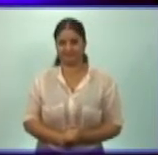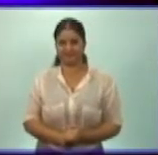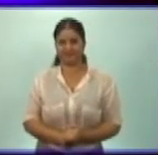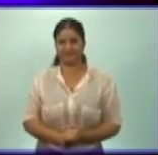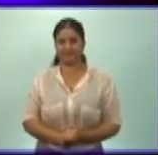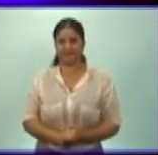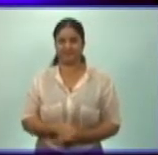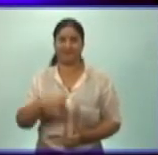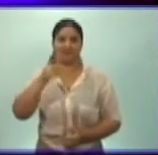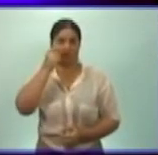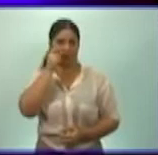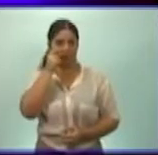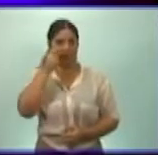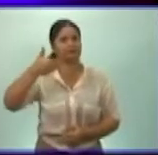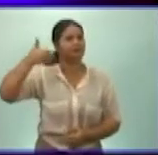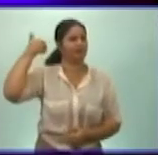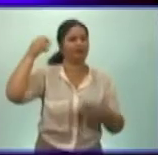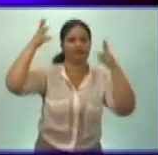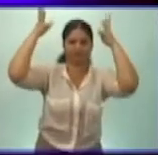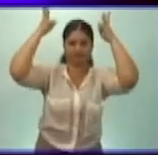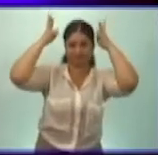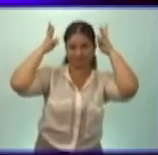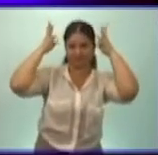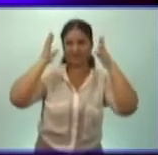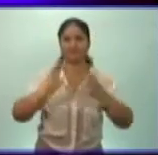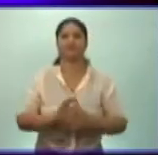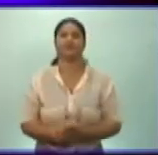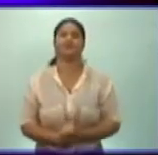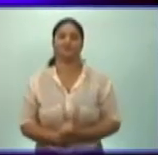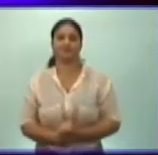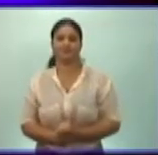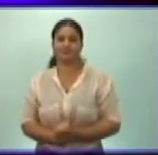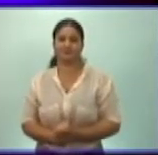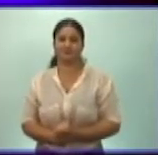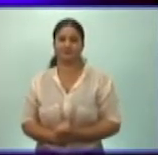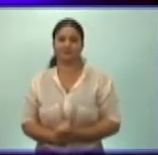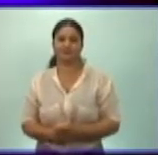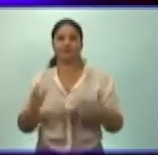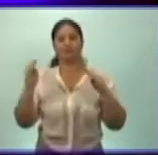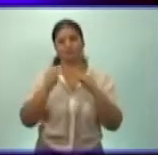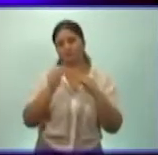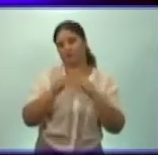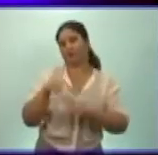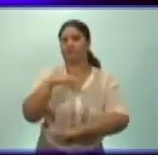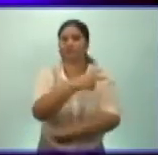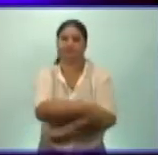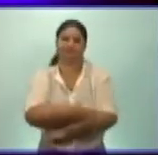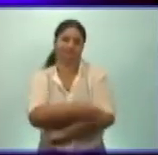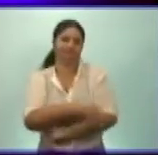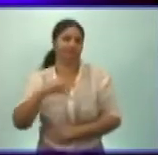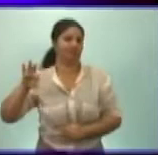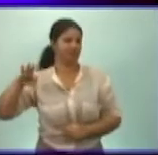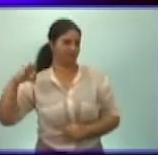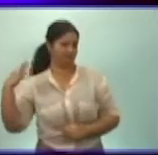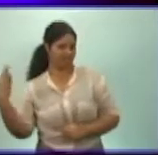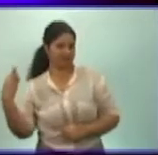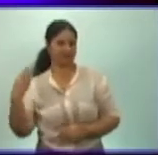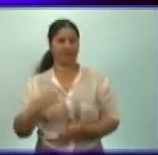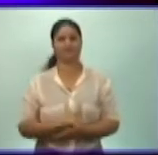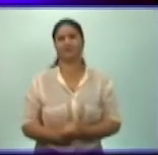Su reinado dio a Francia la hegemonía europea y un extraordinario esplendor cultural y